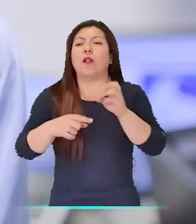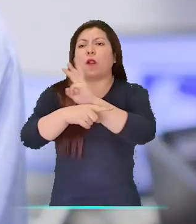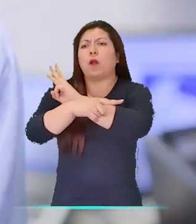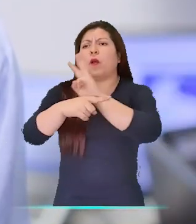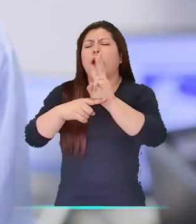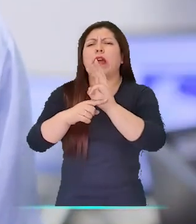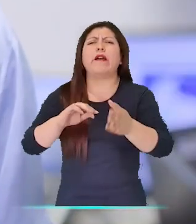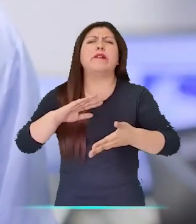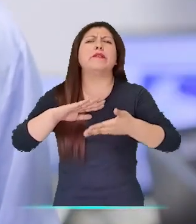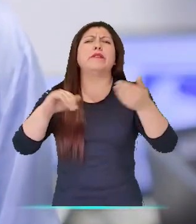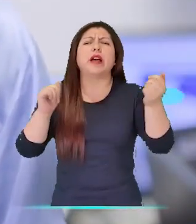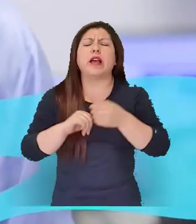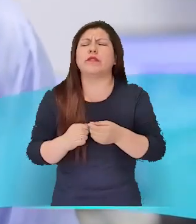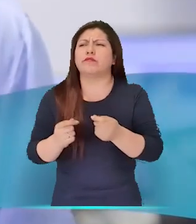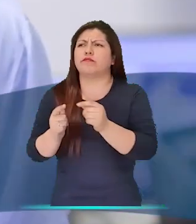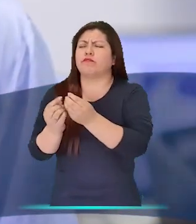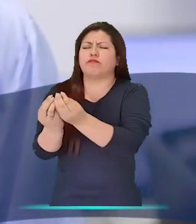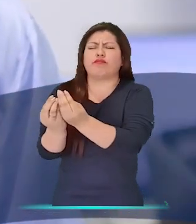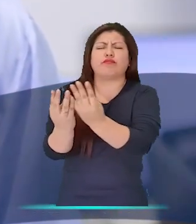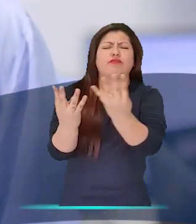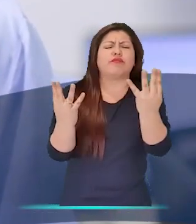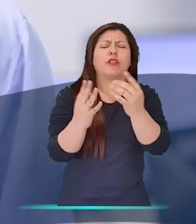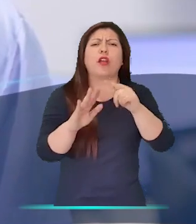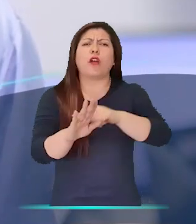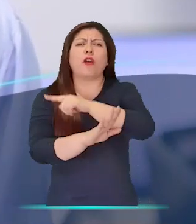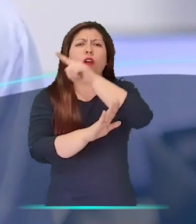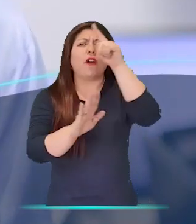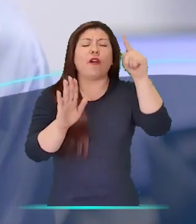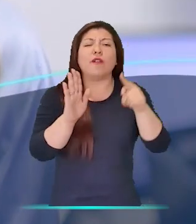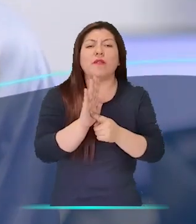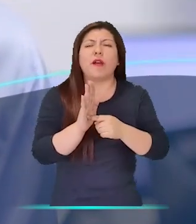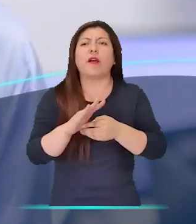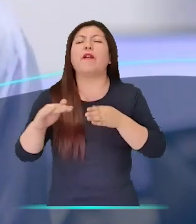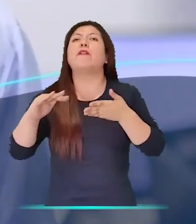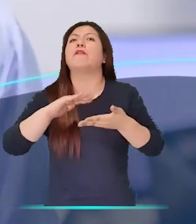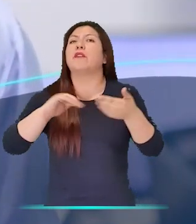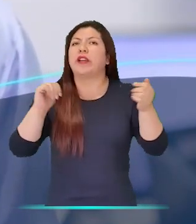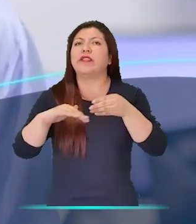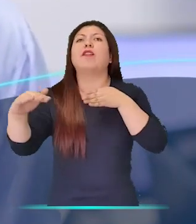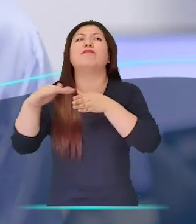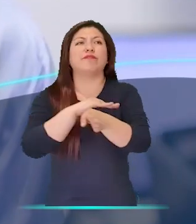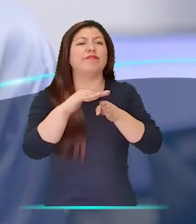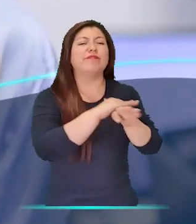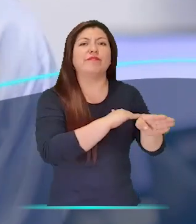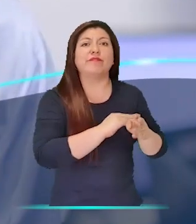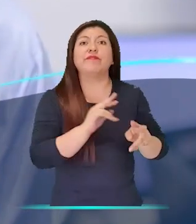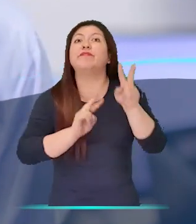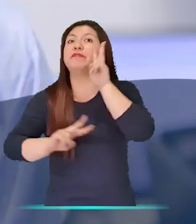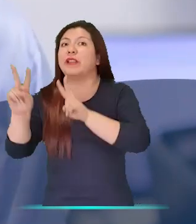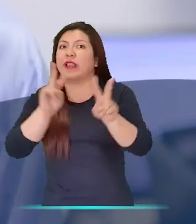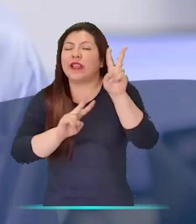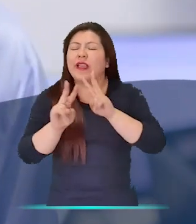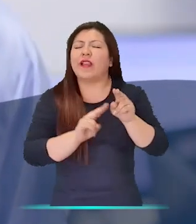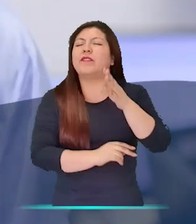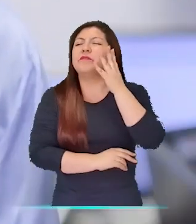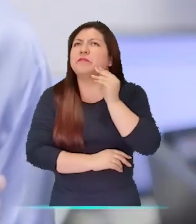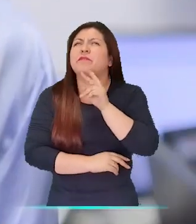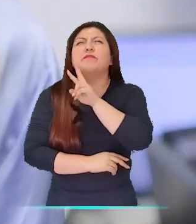Como pudiste notar, ahora nuestra página web es mucho más versátil, completa y fácil de